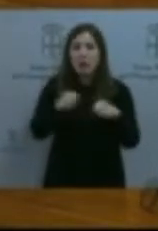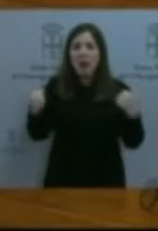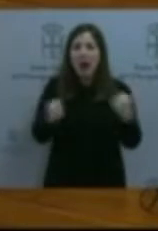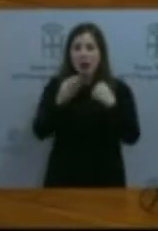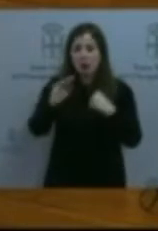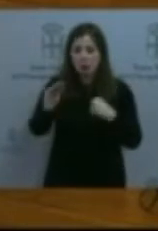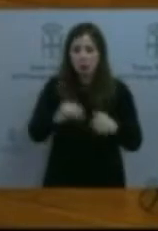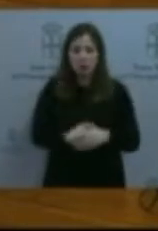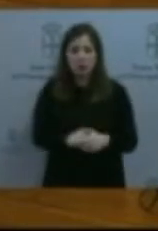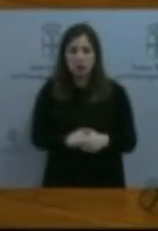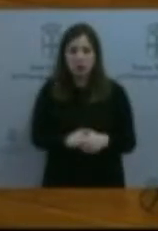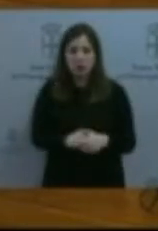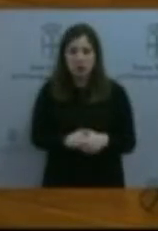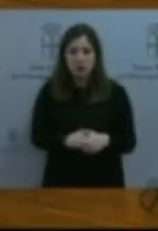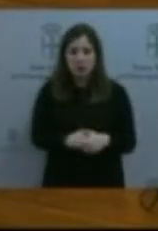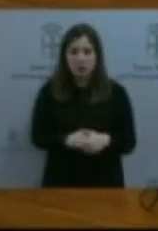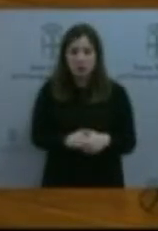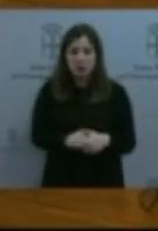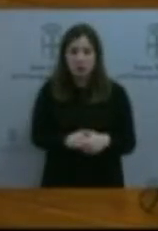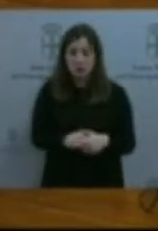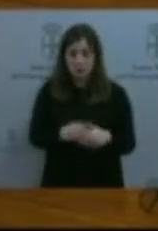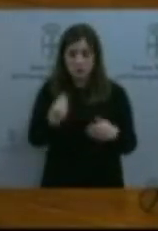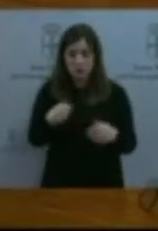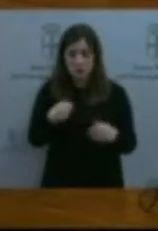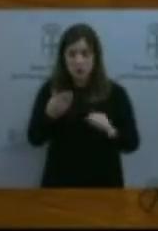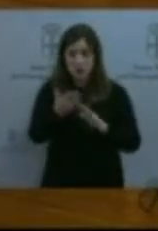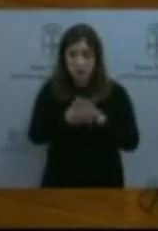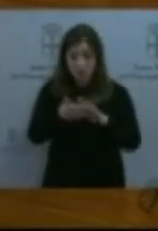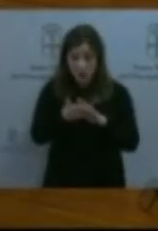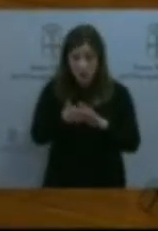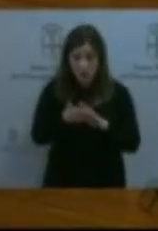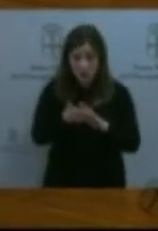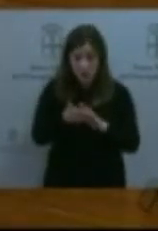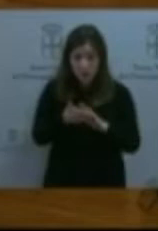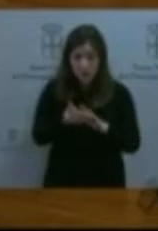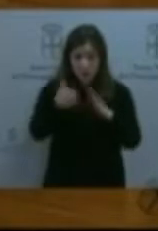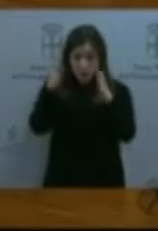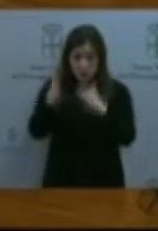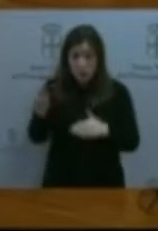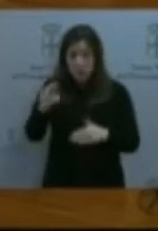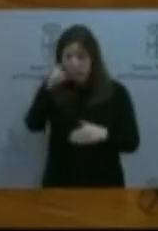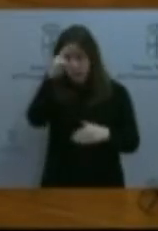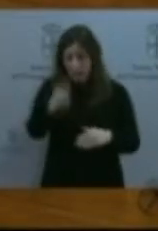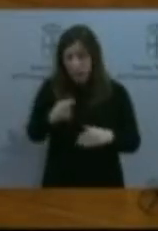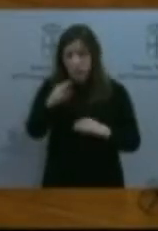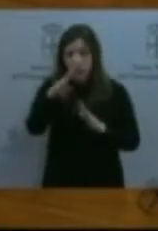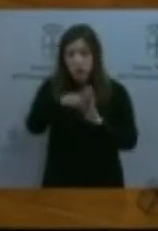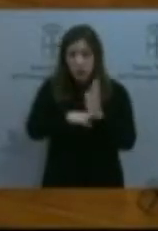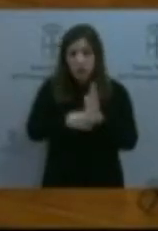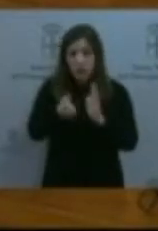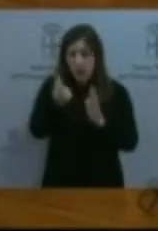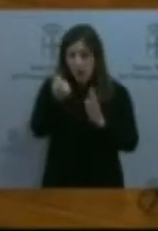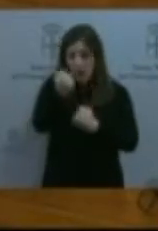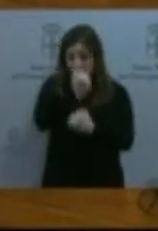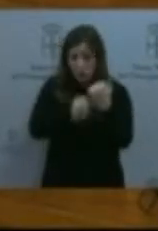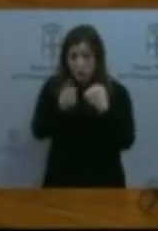Según esto, y ustedes deberían de respetar las condiciones, tanto económicas como de derechos, ¿no? Sin embargo, lo que nos